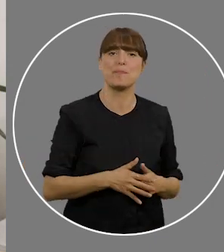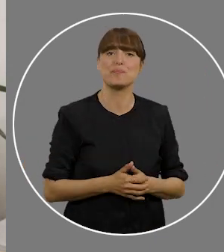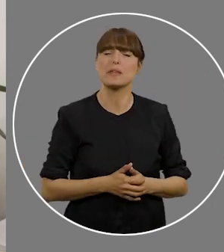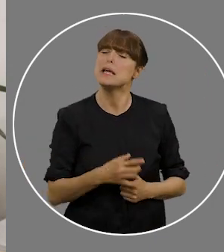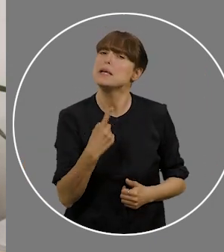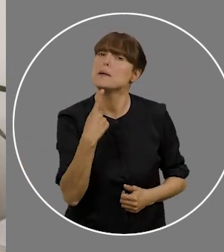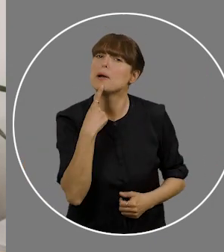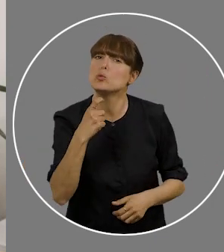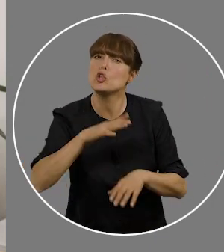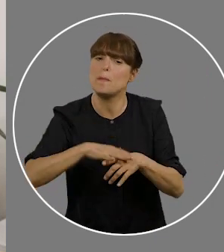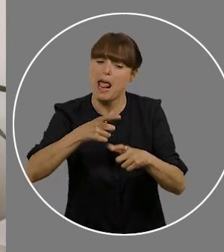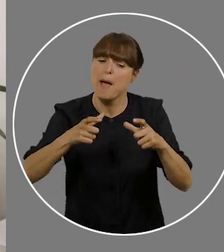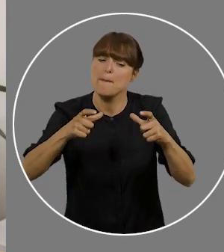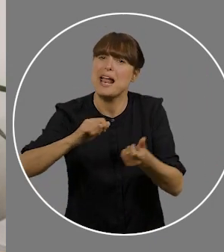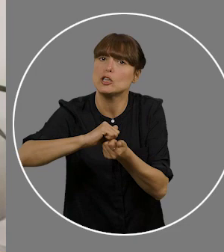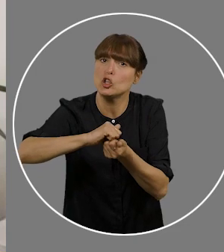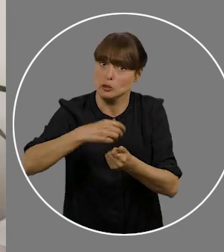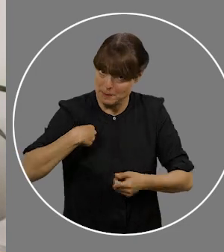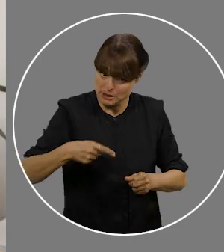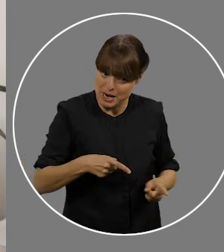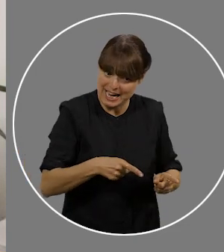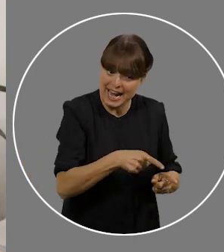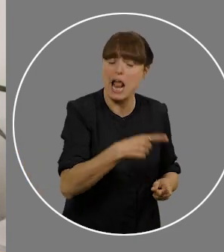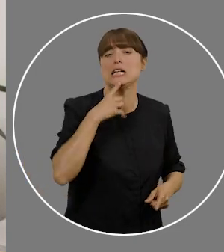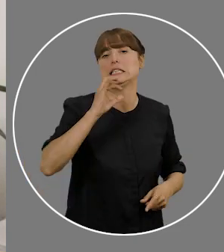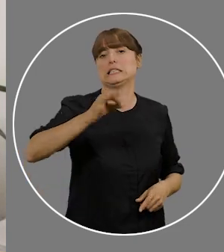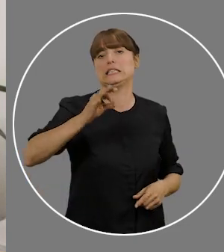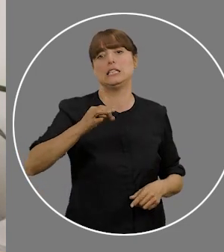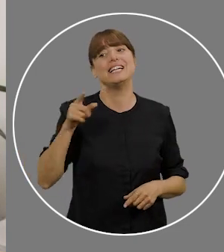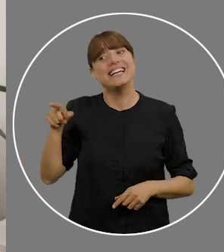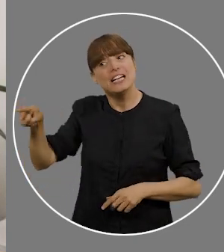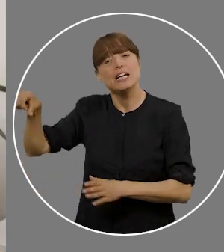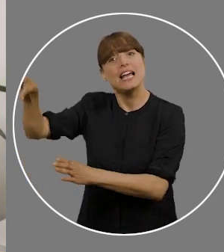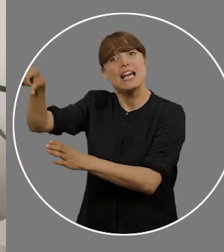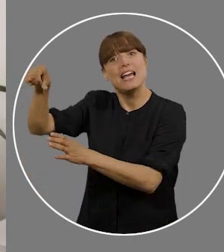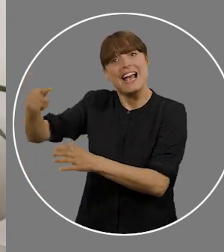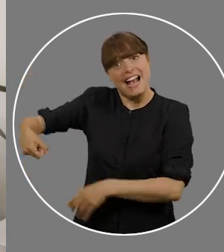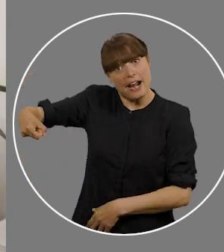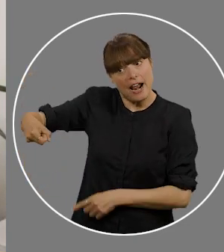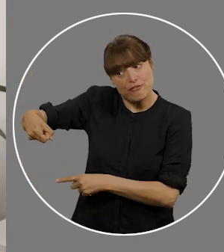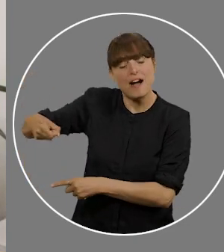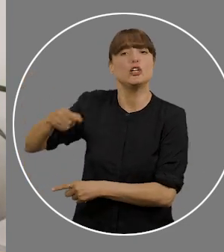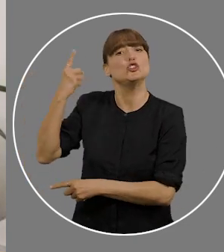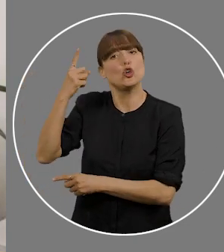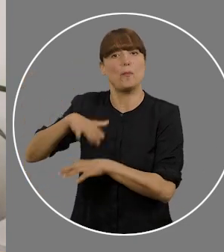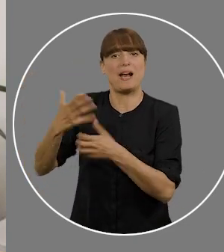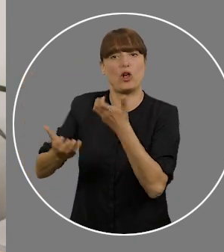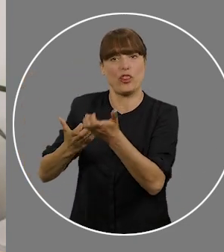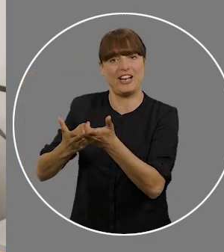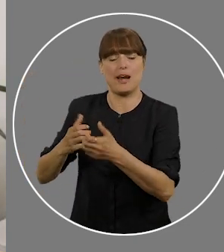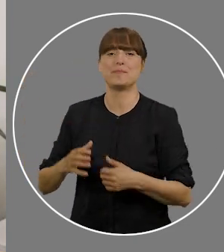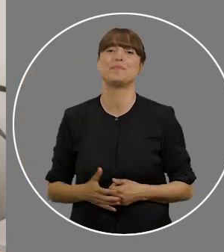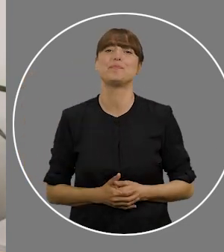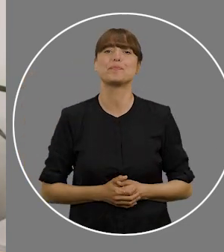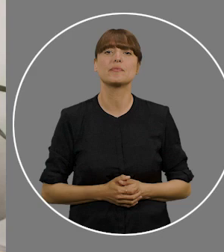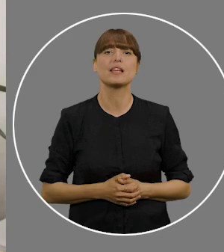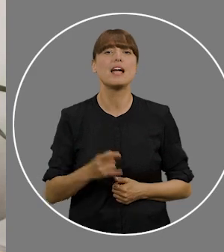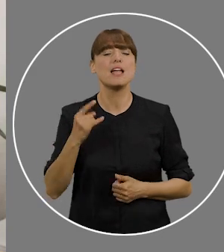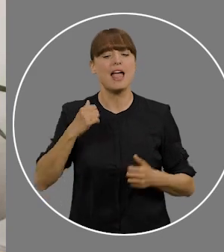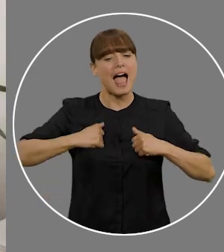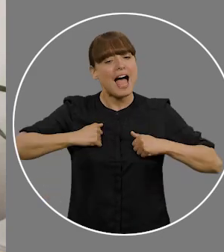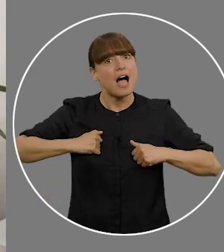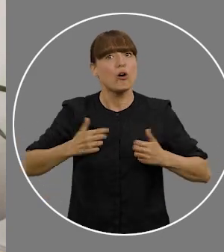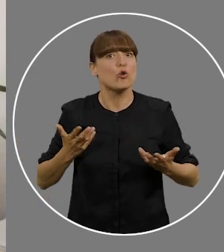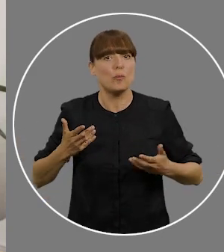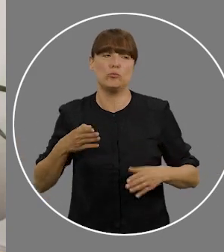por ejemplo, también la subía de...? Pues sí, sí. ¿Y para el aseo? Pues el aseo, pues iba a casa de mi madre y me